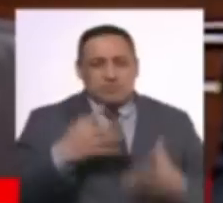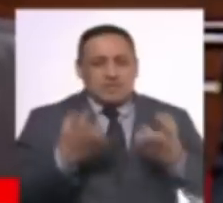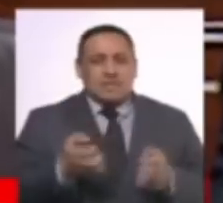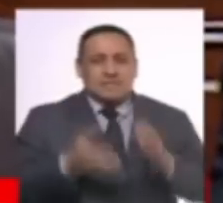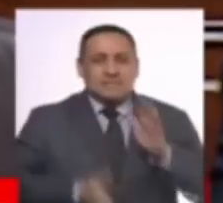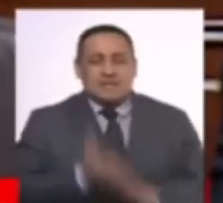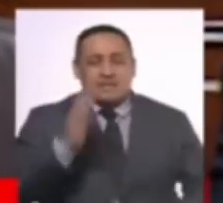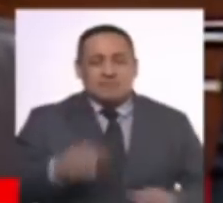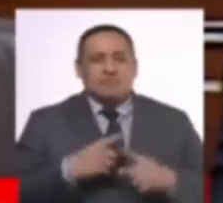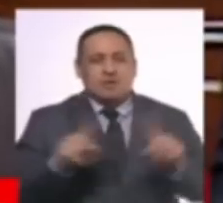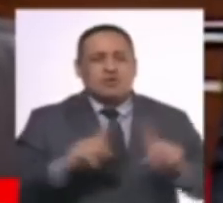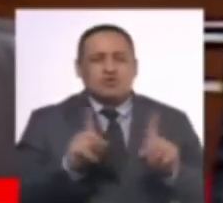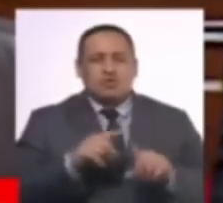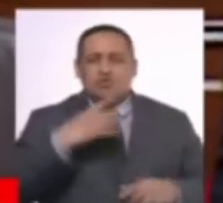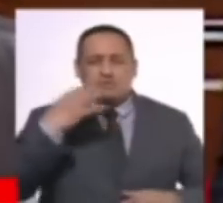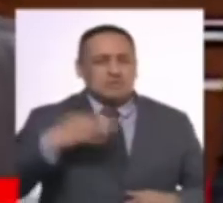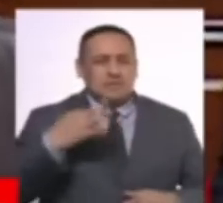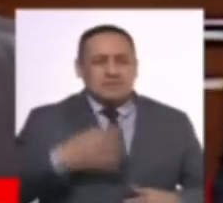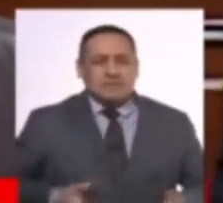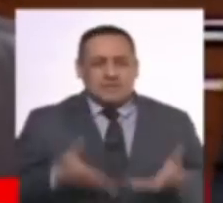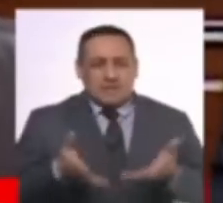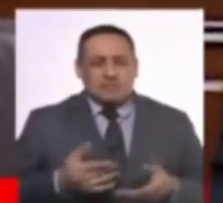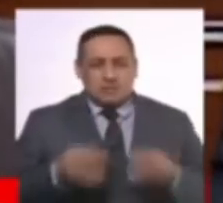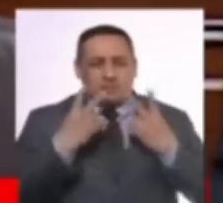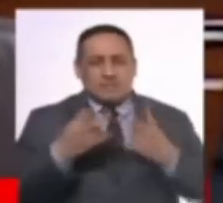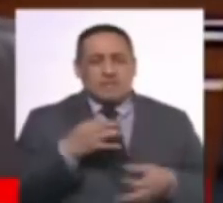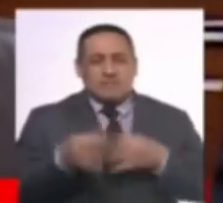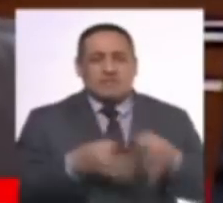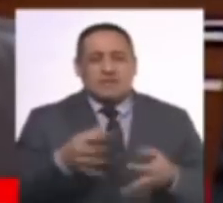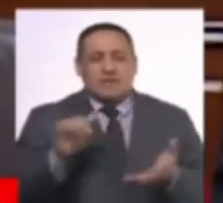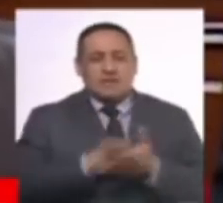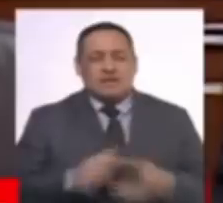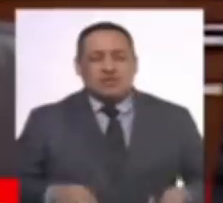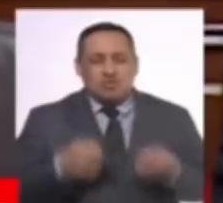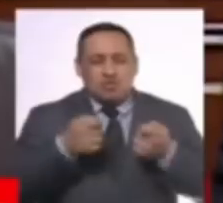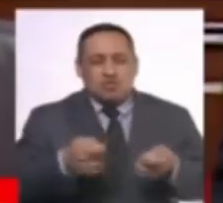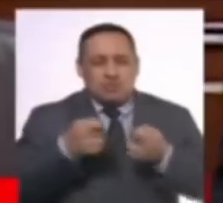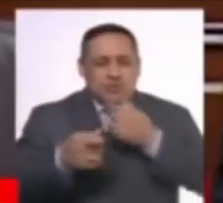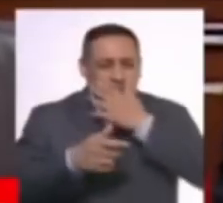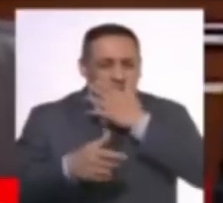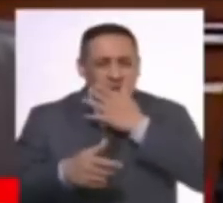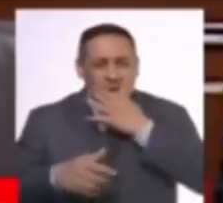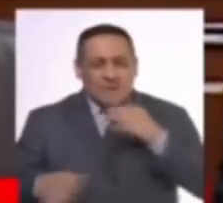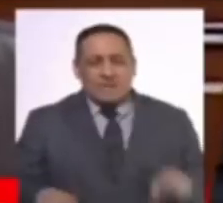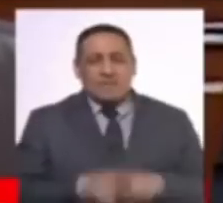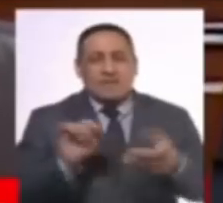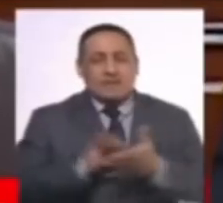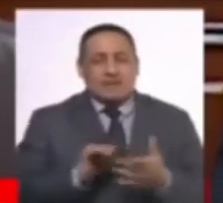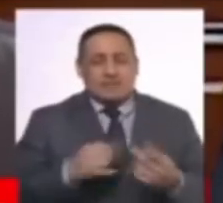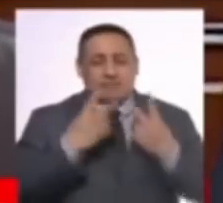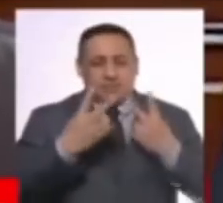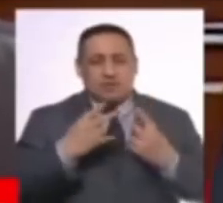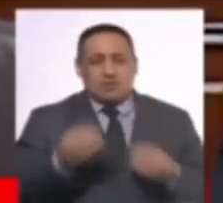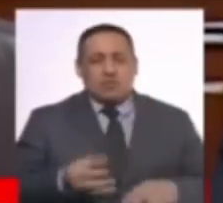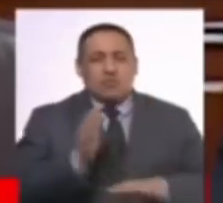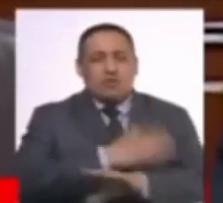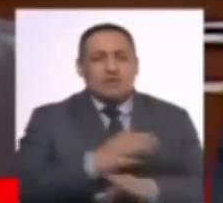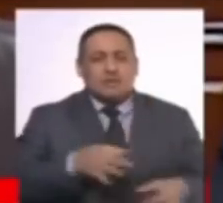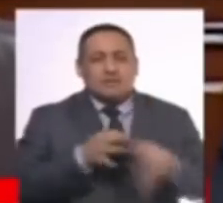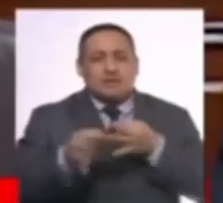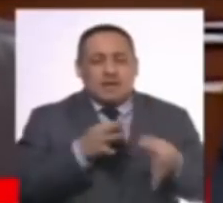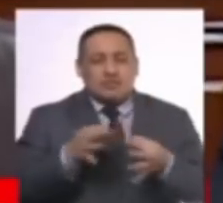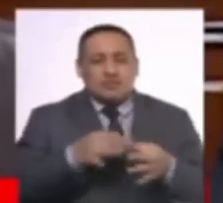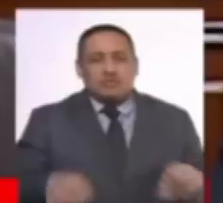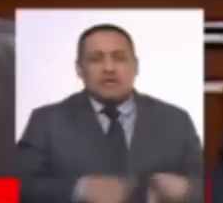solicita permiso, pero no siempre se ha dado. Entonces, el señalar que es una obligación y que en este caso, como lo ha dicho un